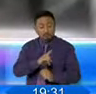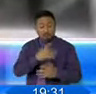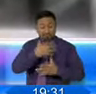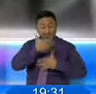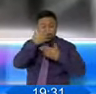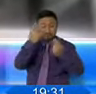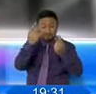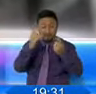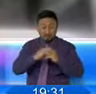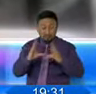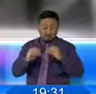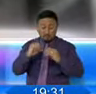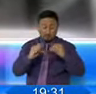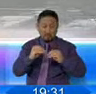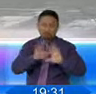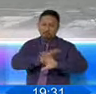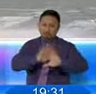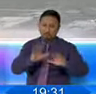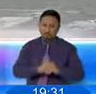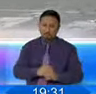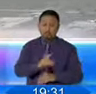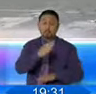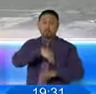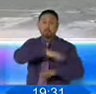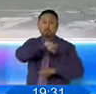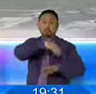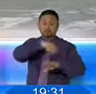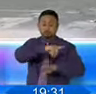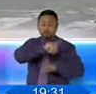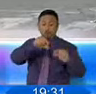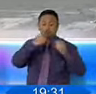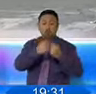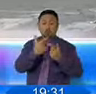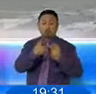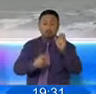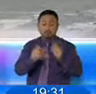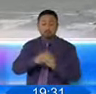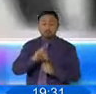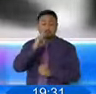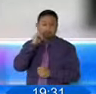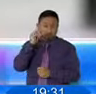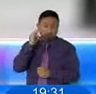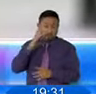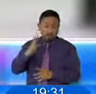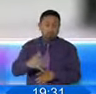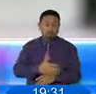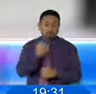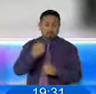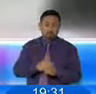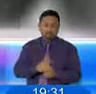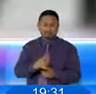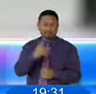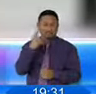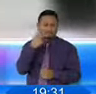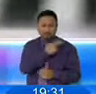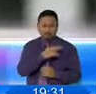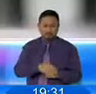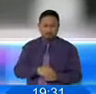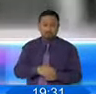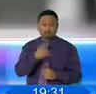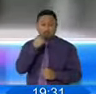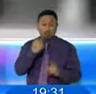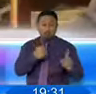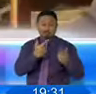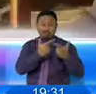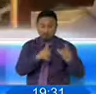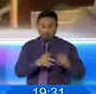dejarse llevar por rumores mal infundados que en Machachi estaría operando una banda dedicada al robo de niños, que nada es cierto y el sospechoso no